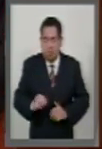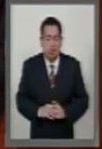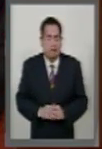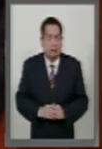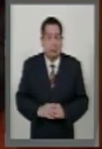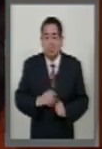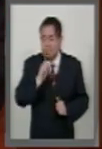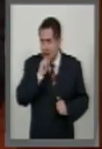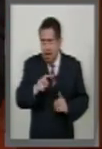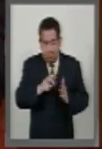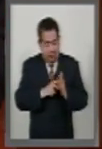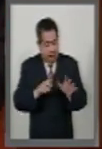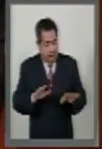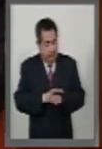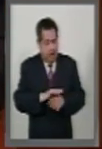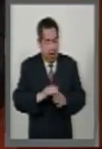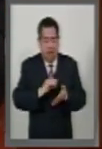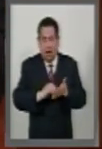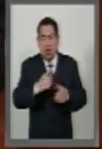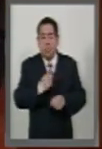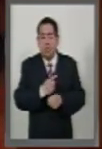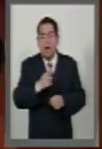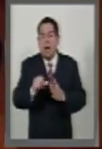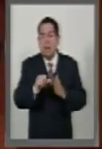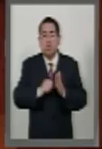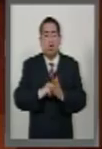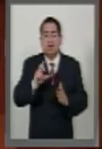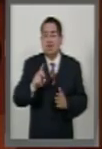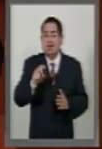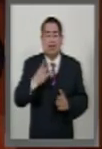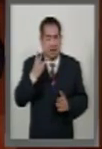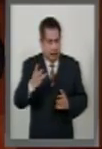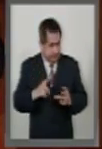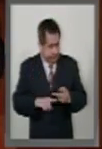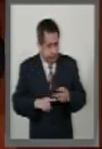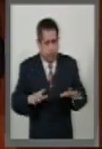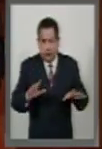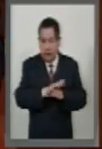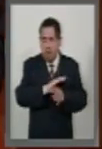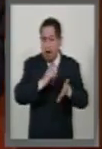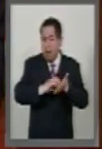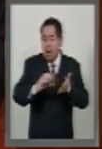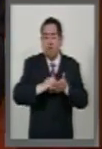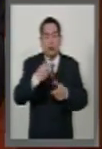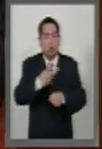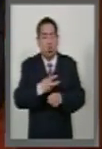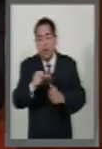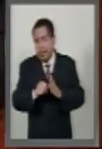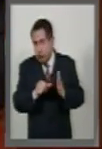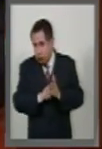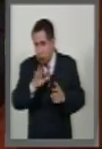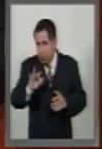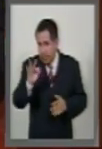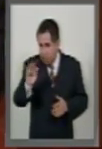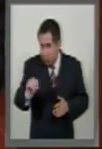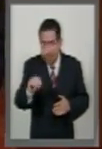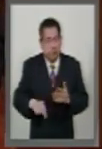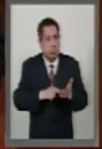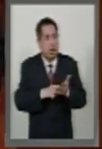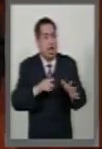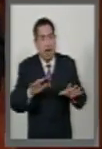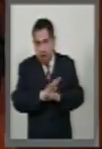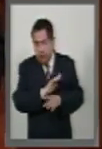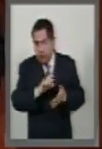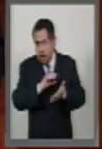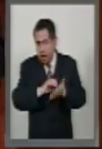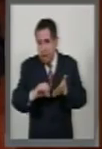Se reforma la fracción primera del artículo 33, se reforma el párrafo segundo del artículo 49, se reforma